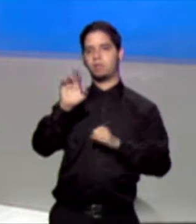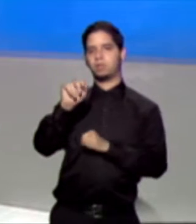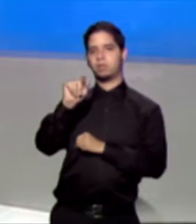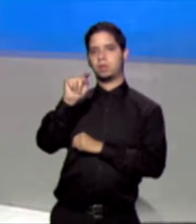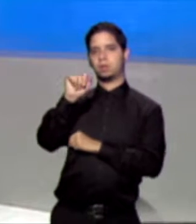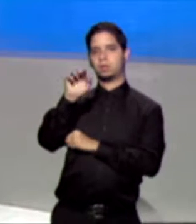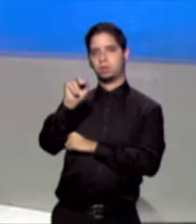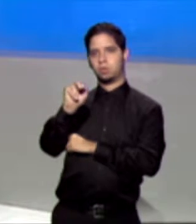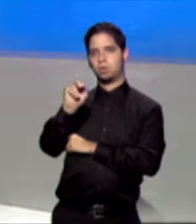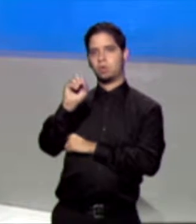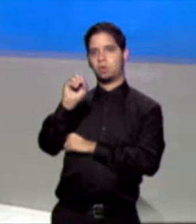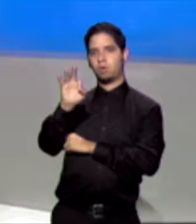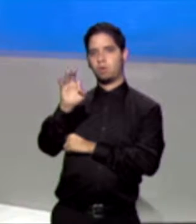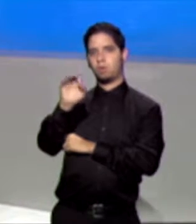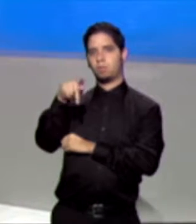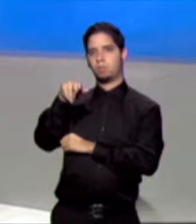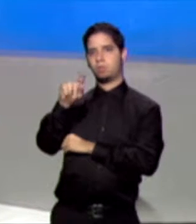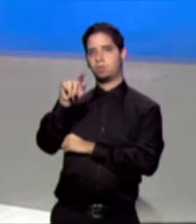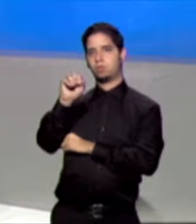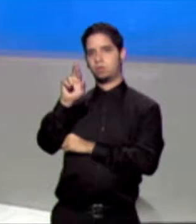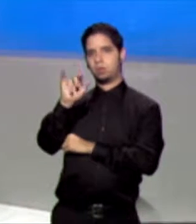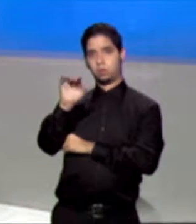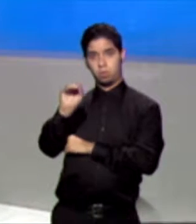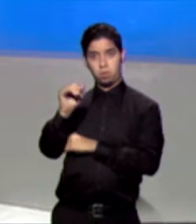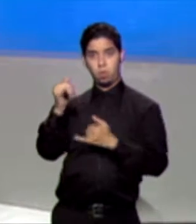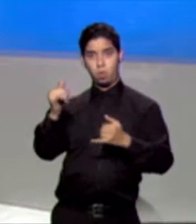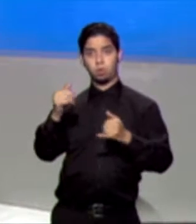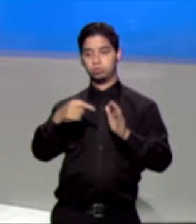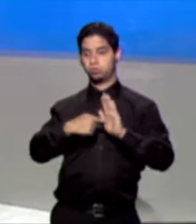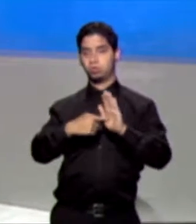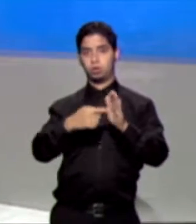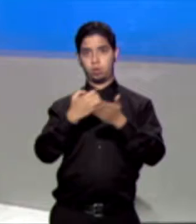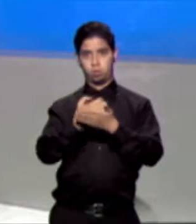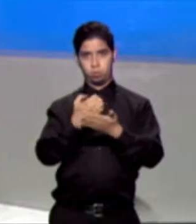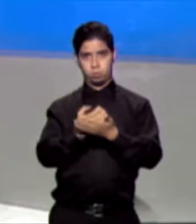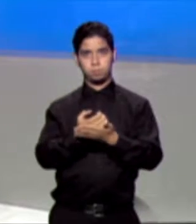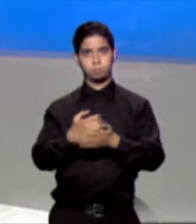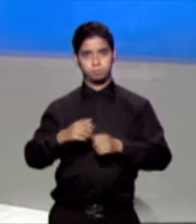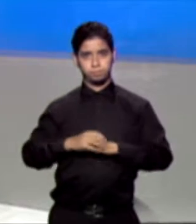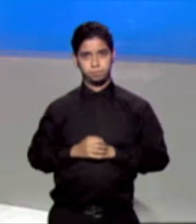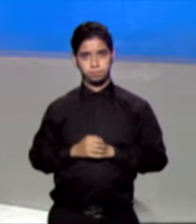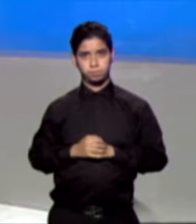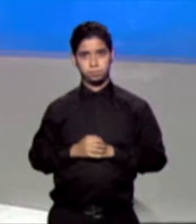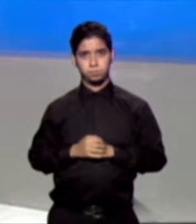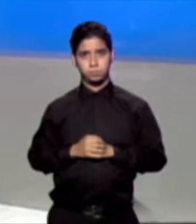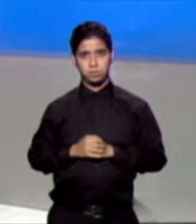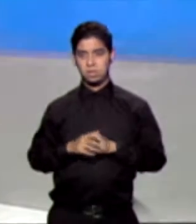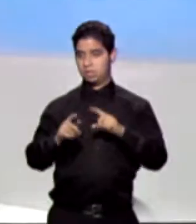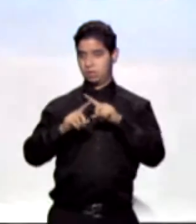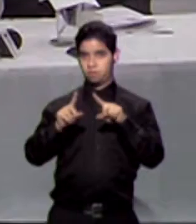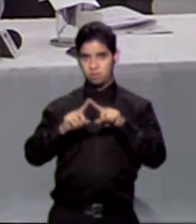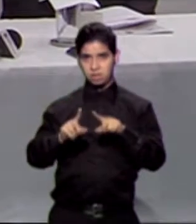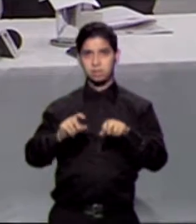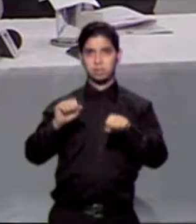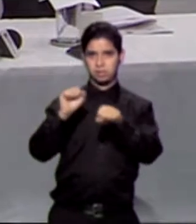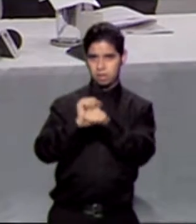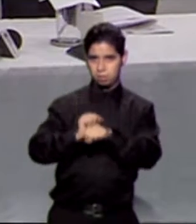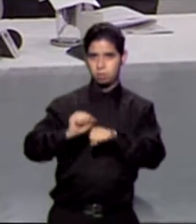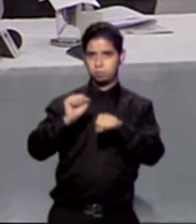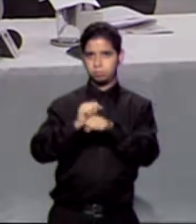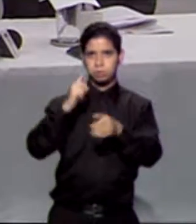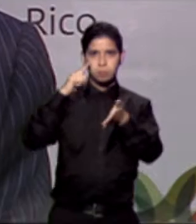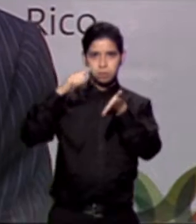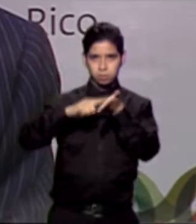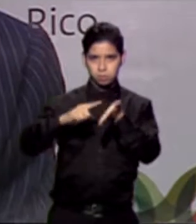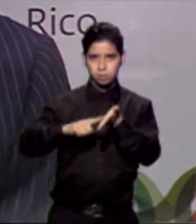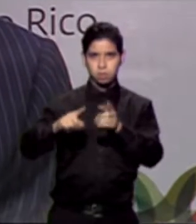Barchow, presentó el informe Economía del Visitante, del Conocimiento a la Acción. Este es el primero de varios esfuerzos de investigación de la Fundación a